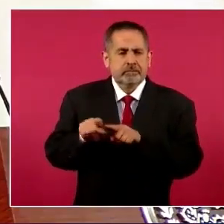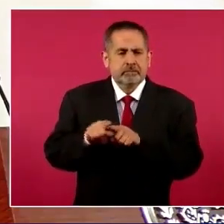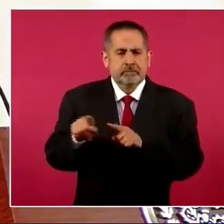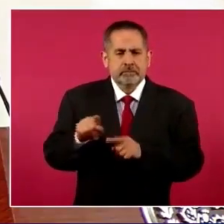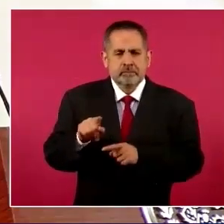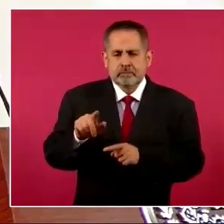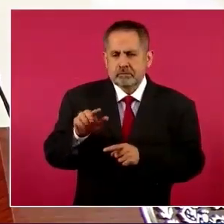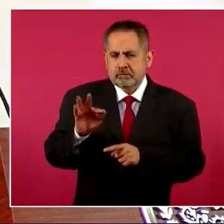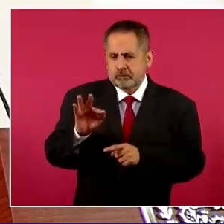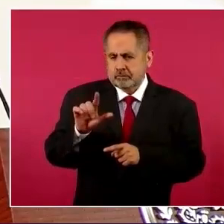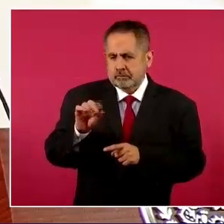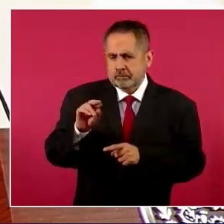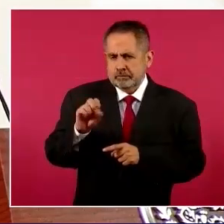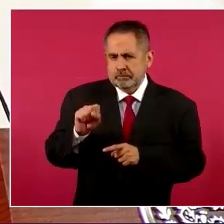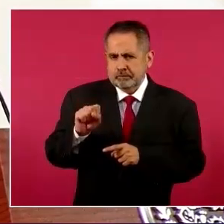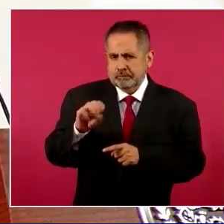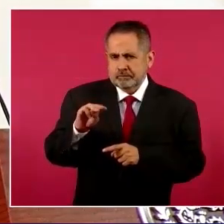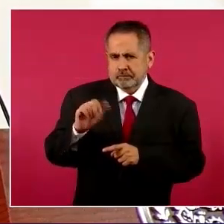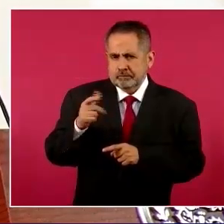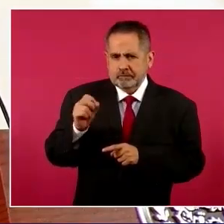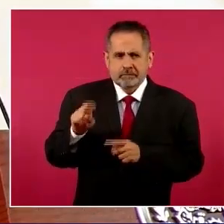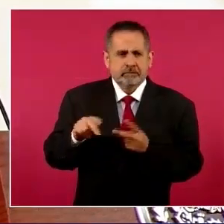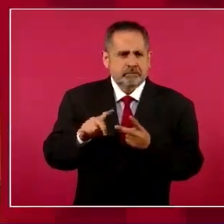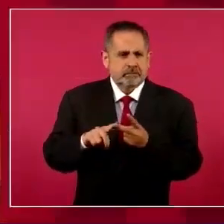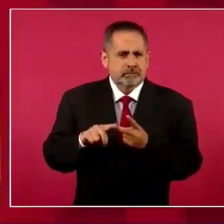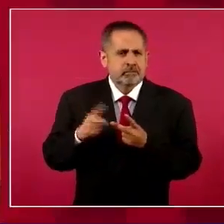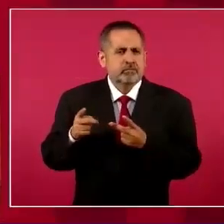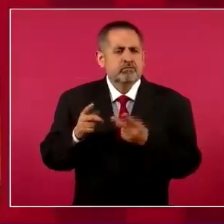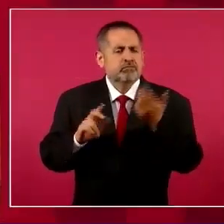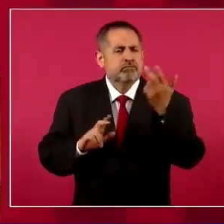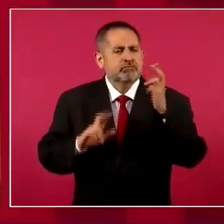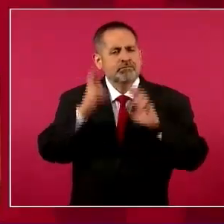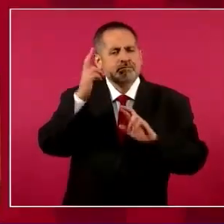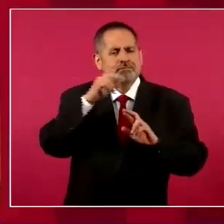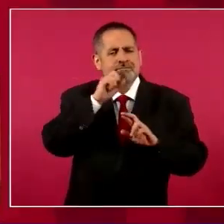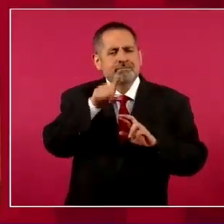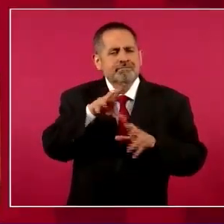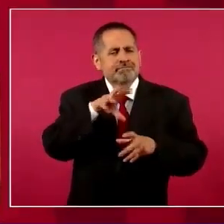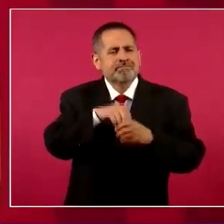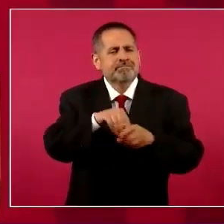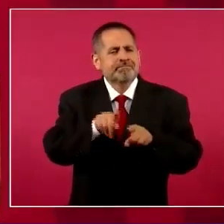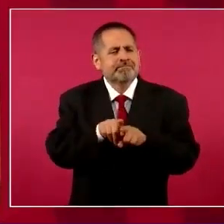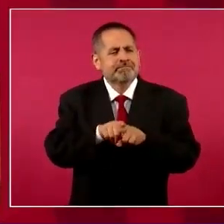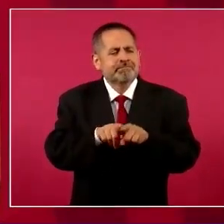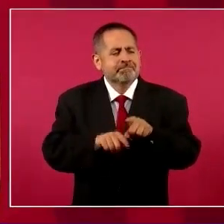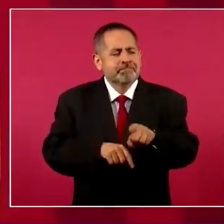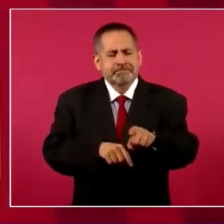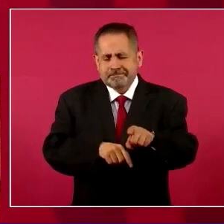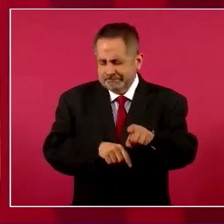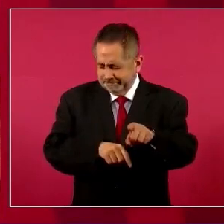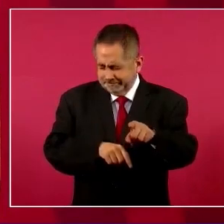De otros, los que estuvieron también en la huelga de